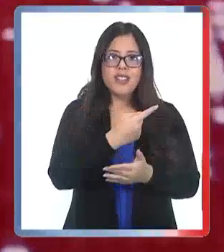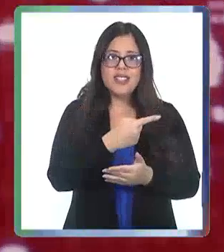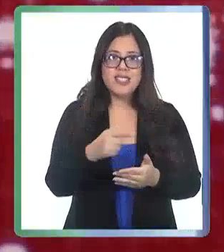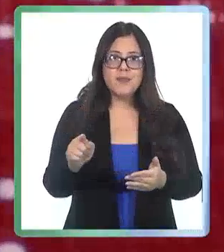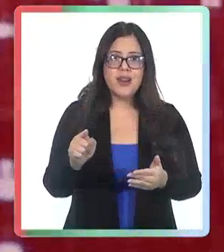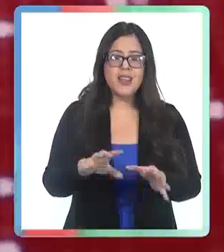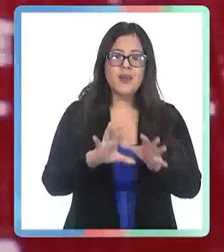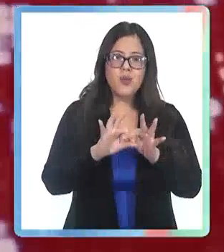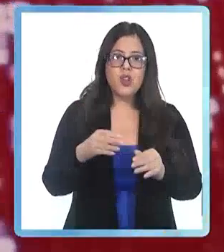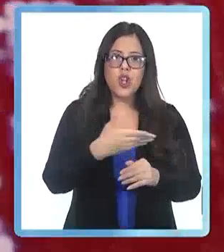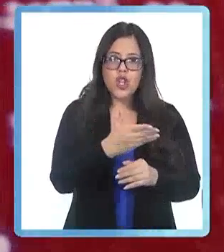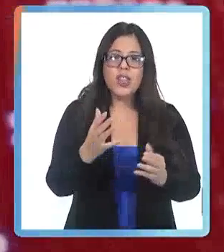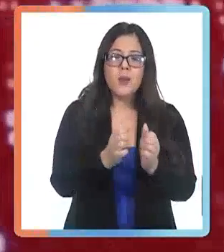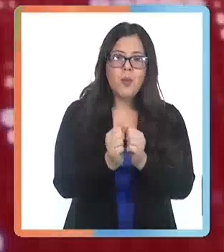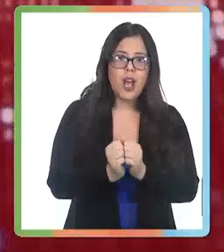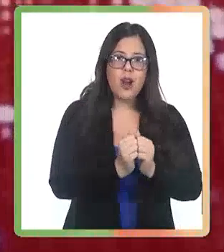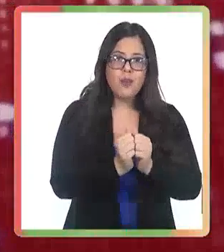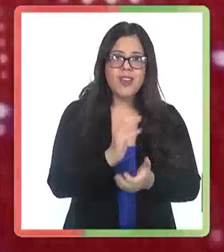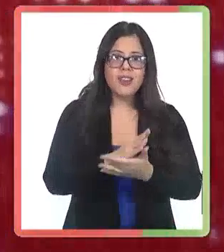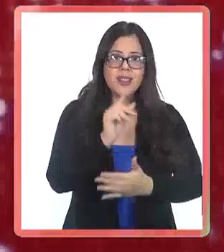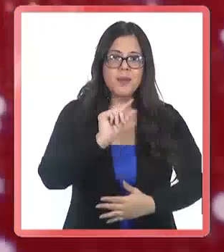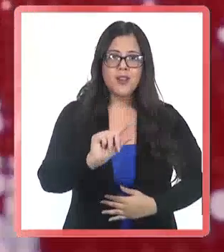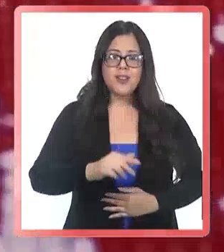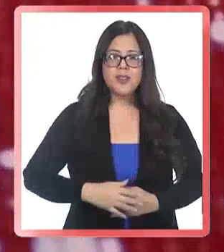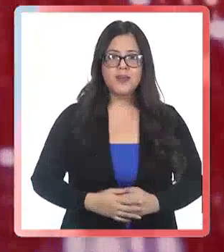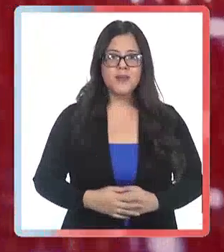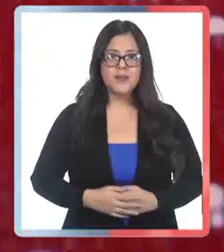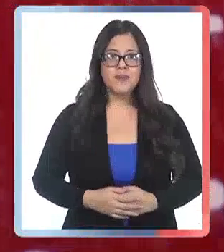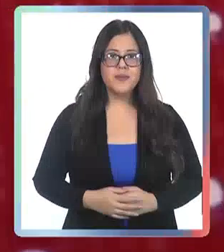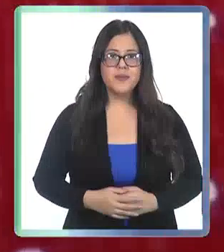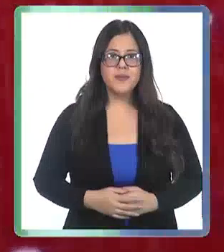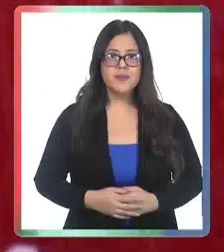Asociación Regional de Canales de Televisión de Señal Abierta de Chile,